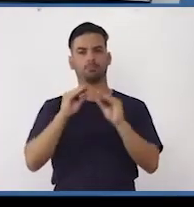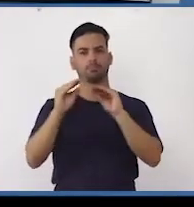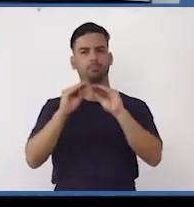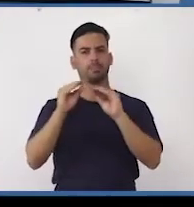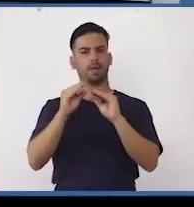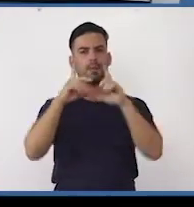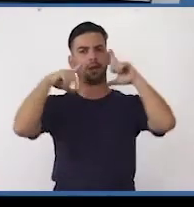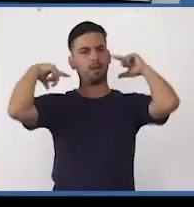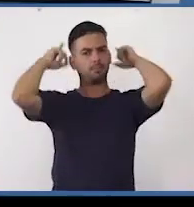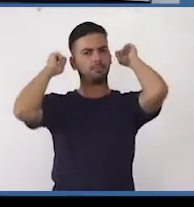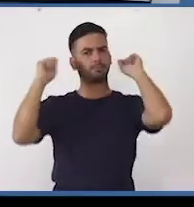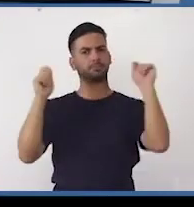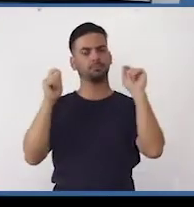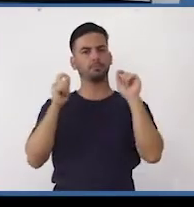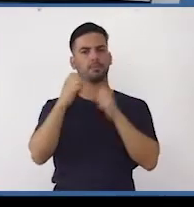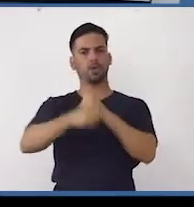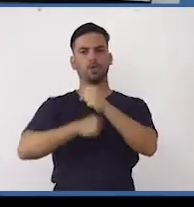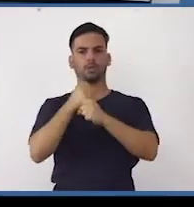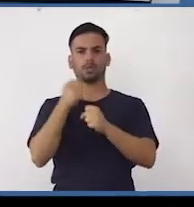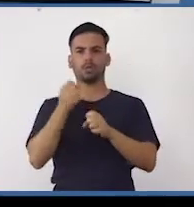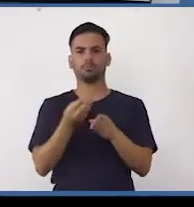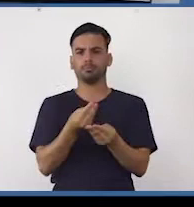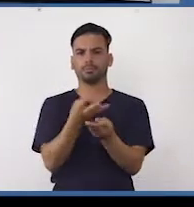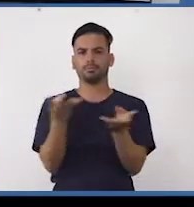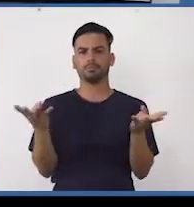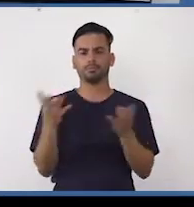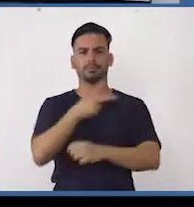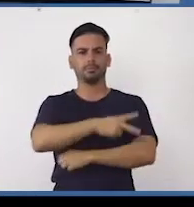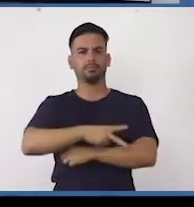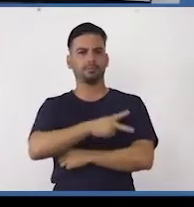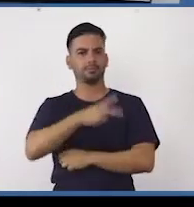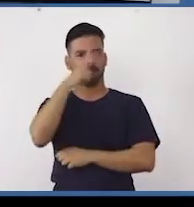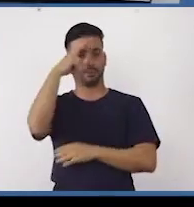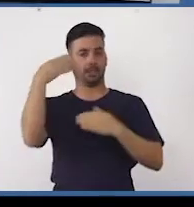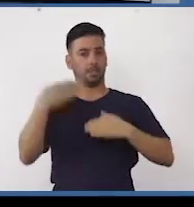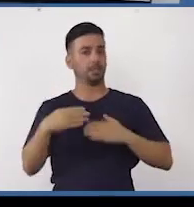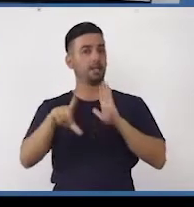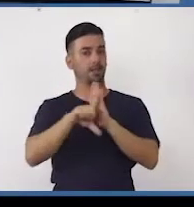entero y nosotros como país no estamos exentos de ese proceso.